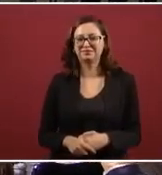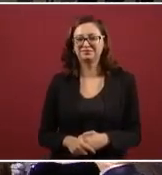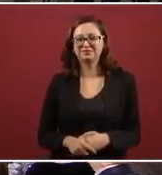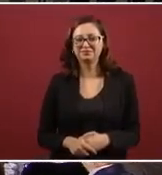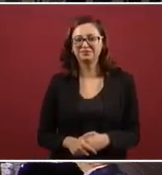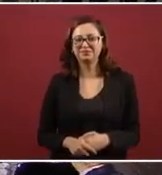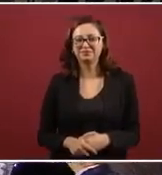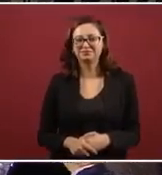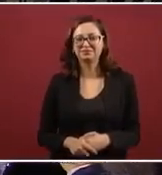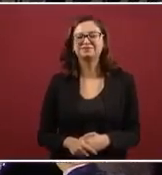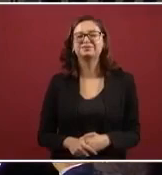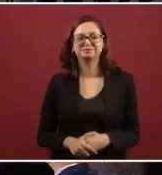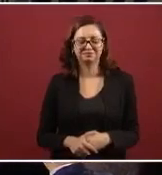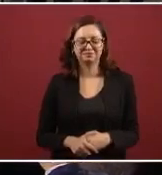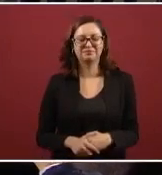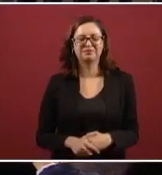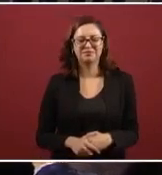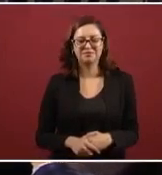Sí,